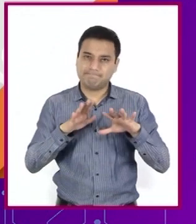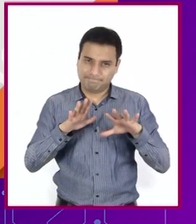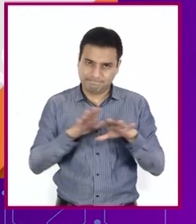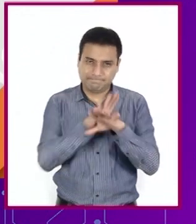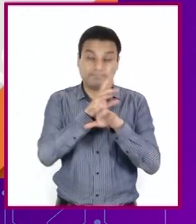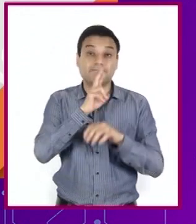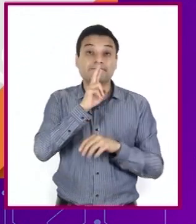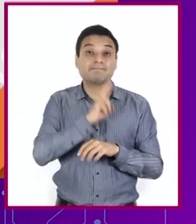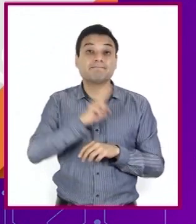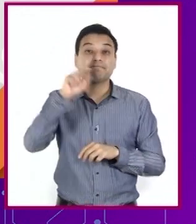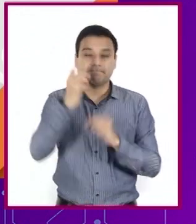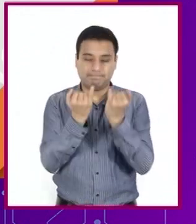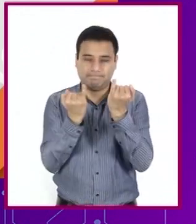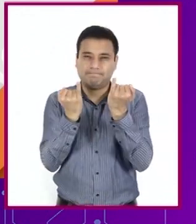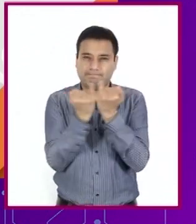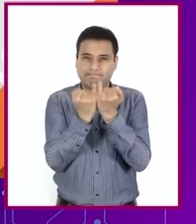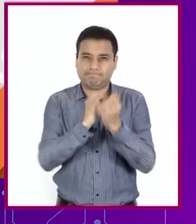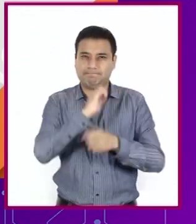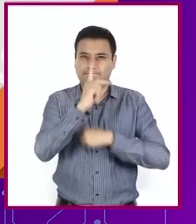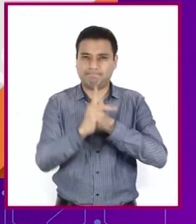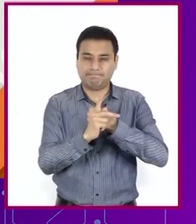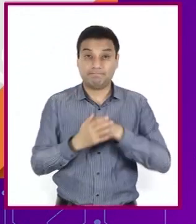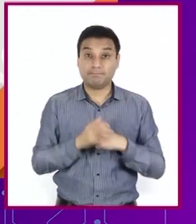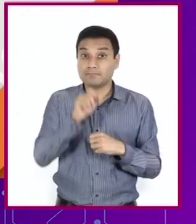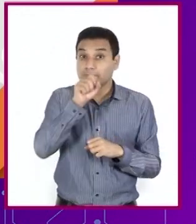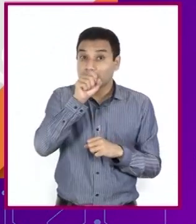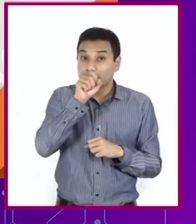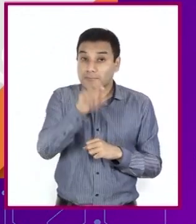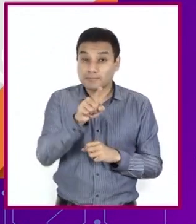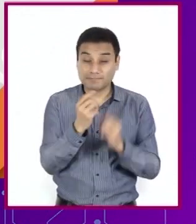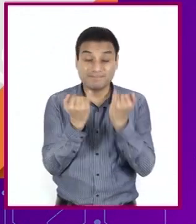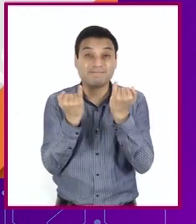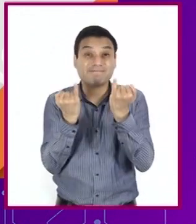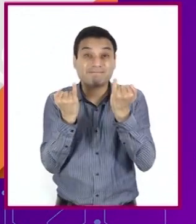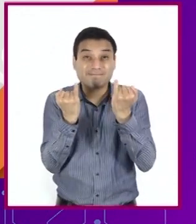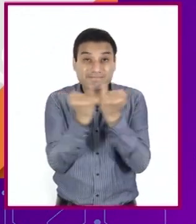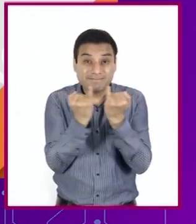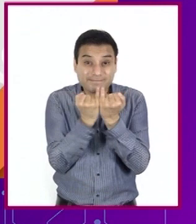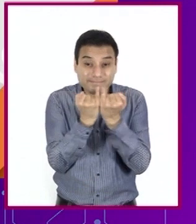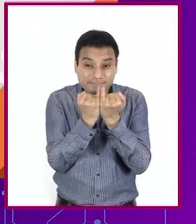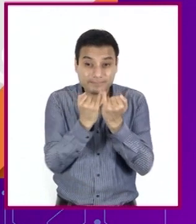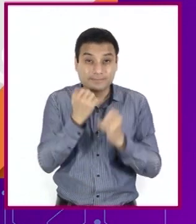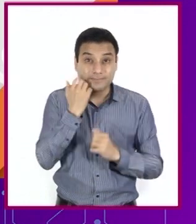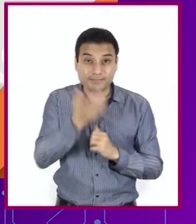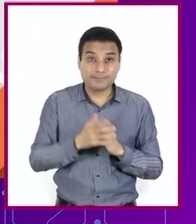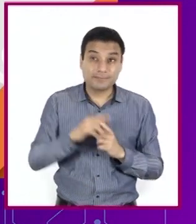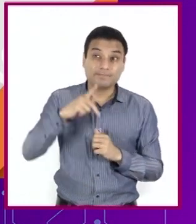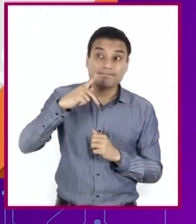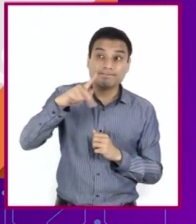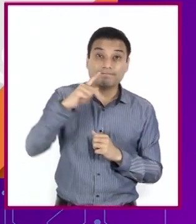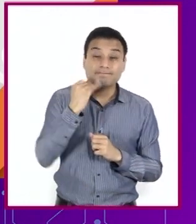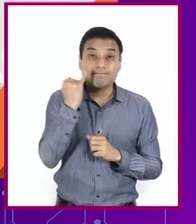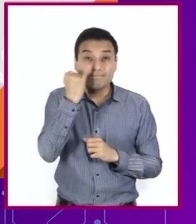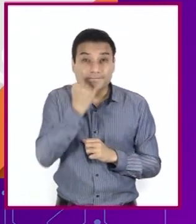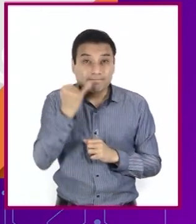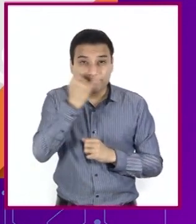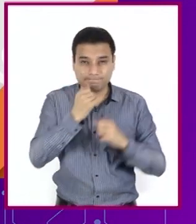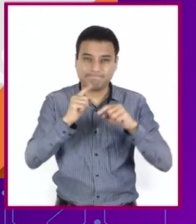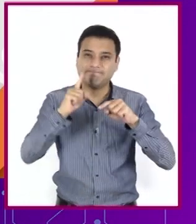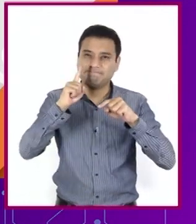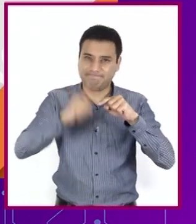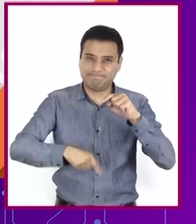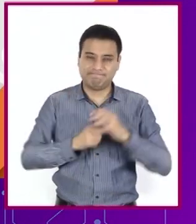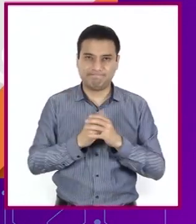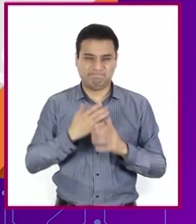modas europeas e incluso se llegó al grado de intentar suprimir los idiomas locales e